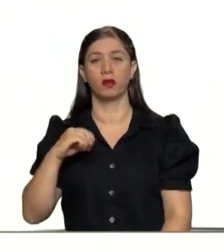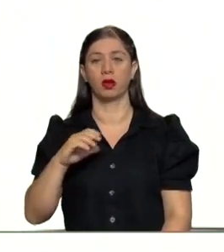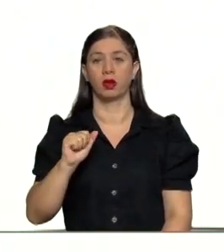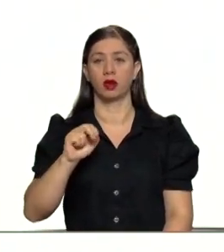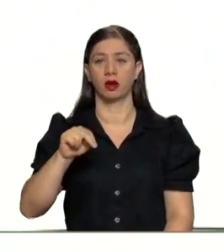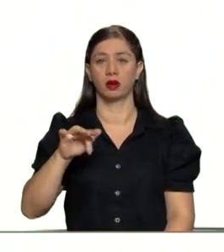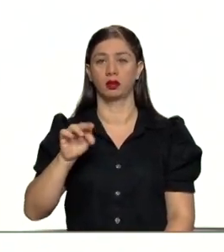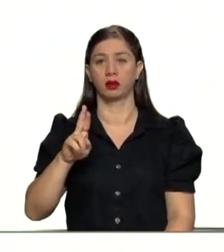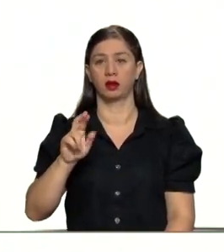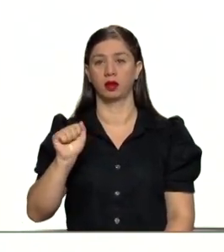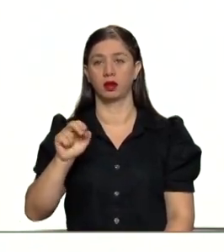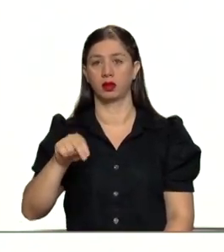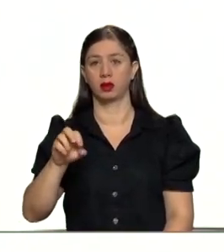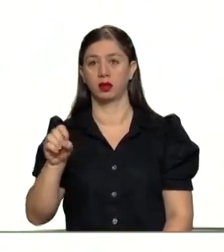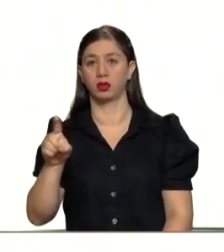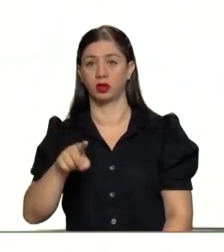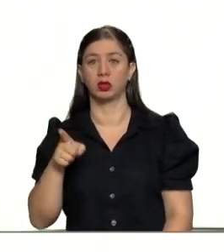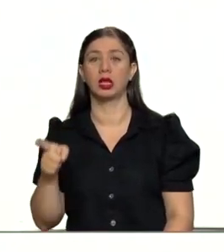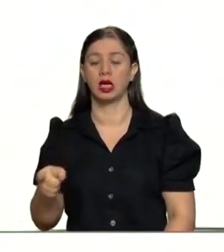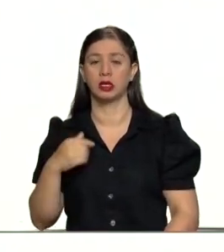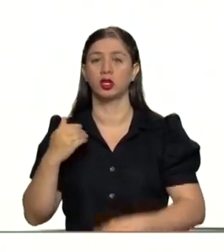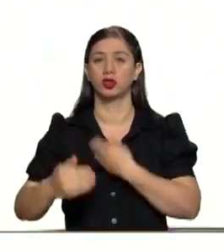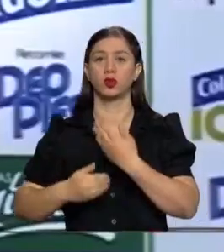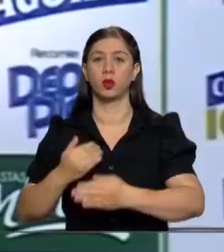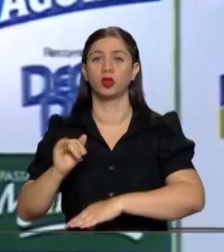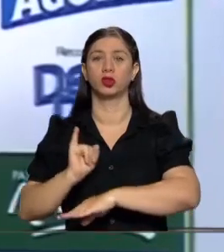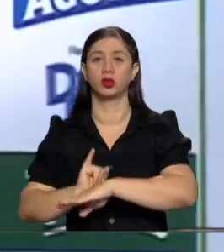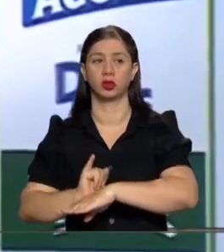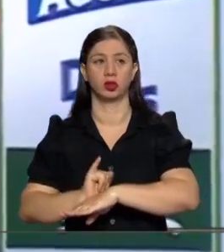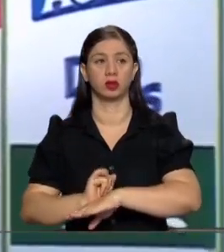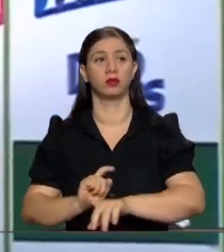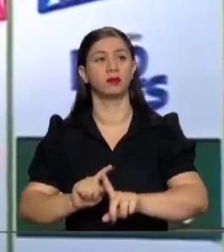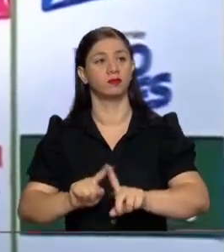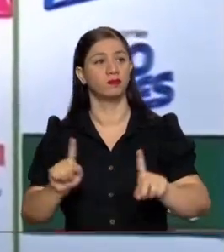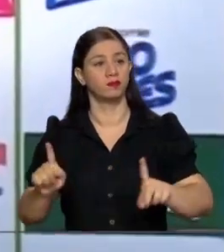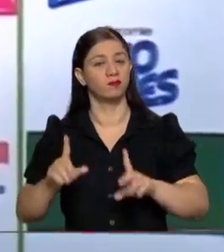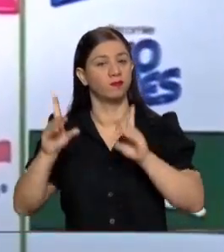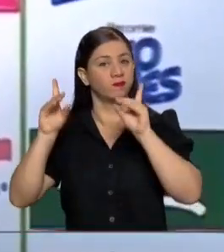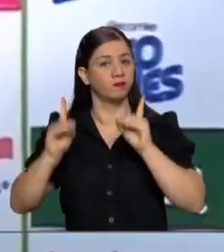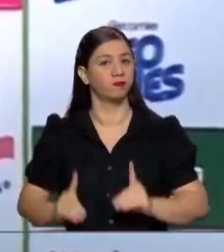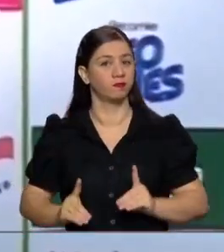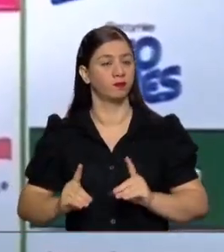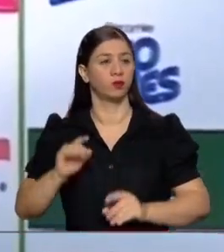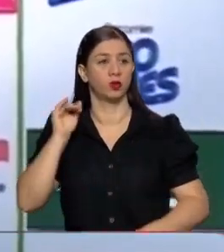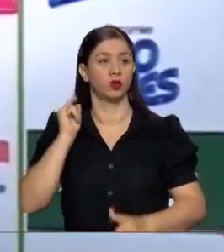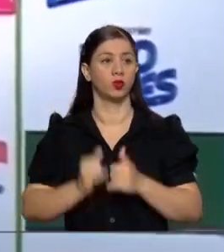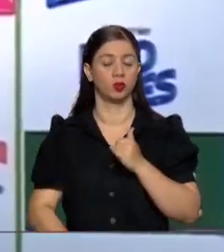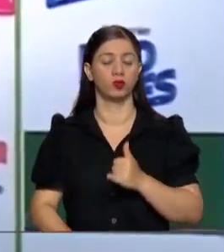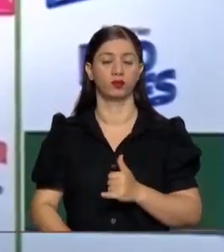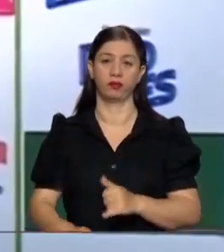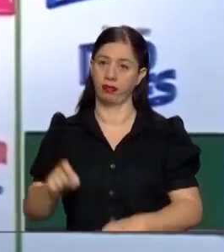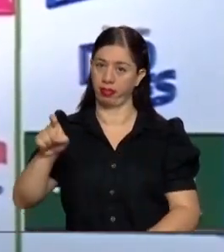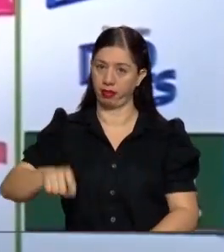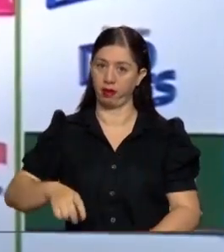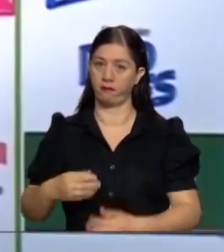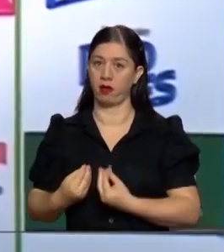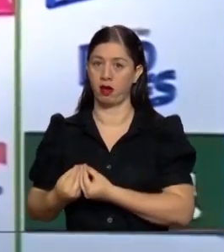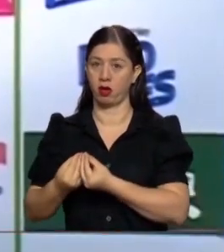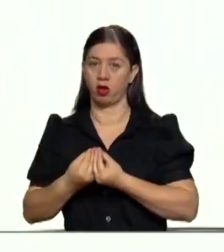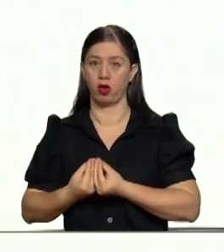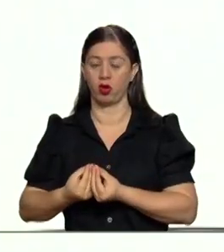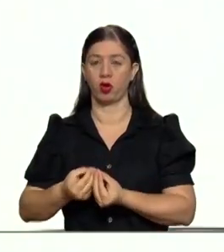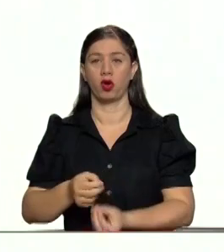que ha sido la caja fuerte de la institución. Sin embargo, las decisiones finales las tendrá que tomar, por supuesto, la junta